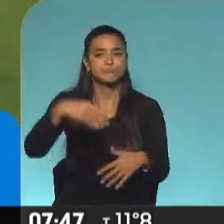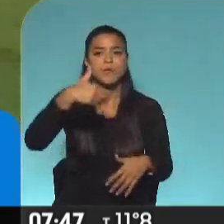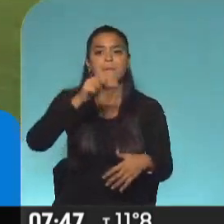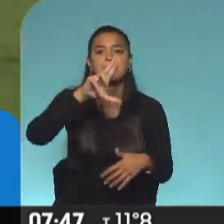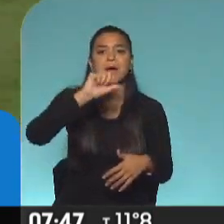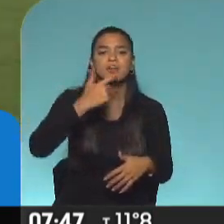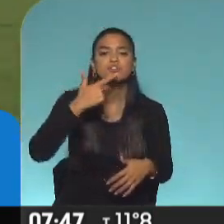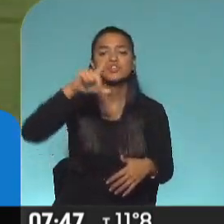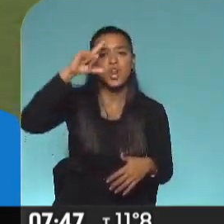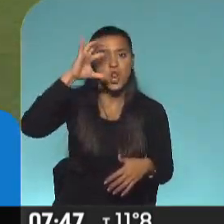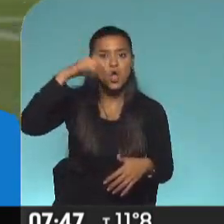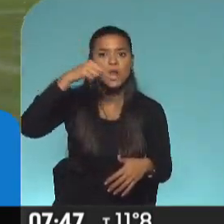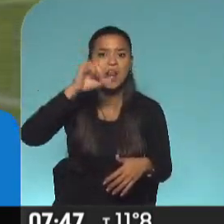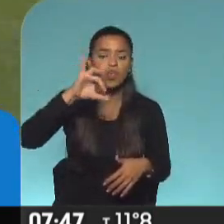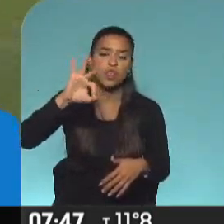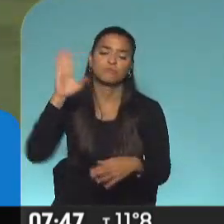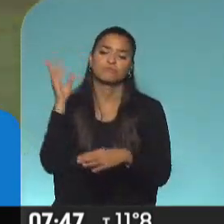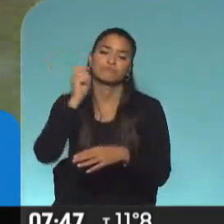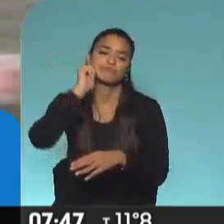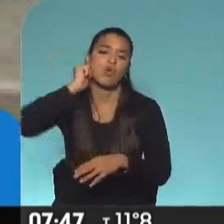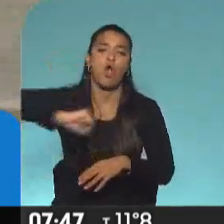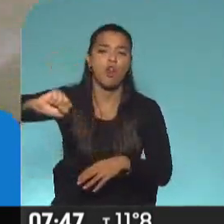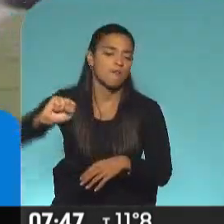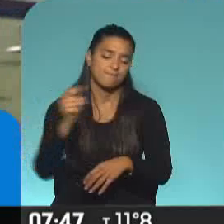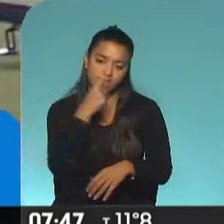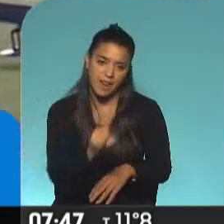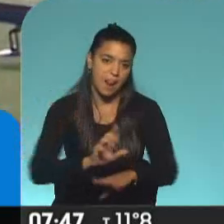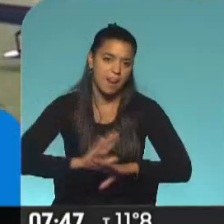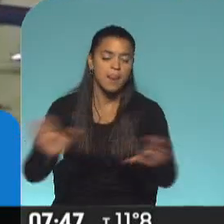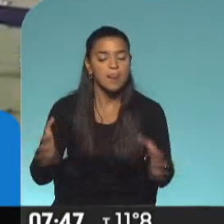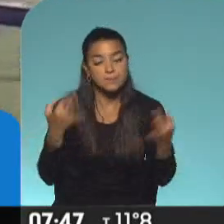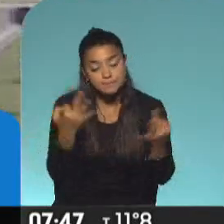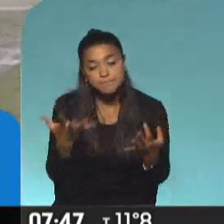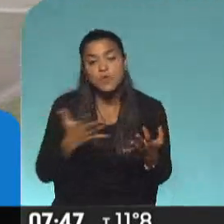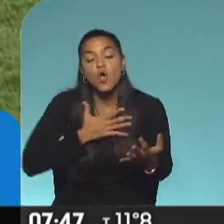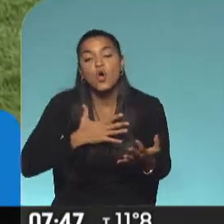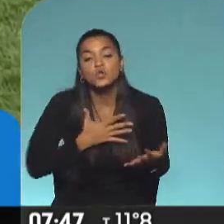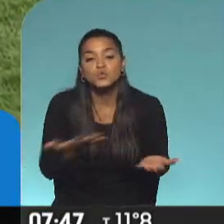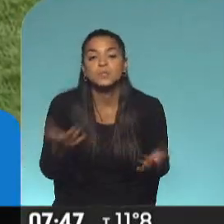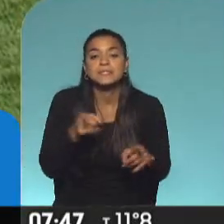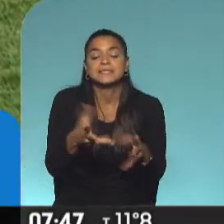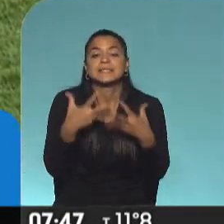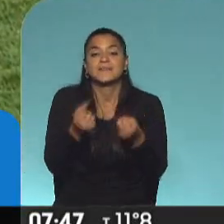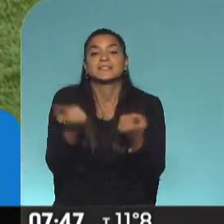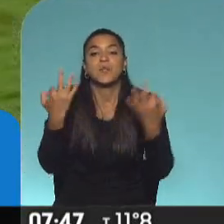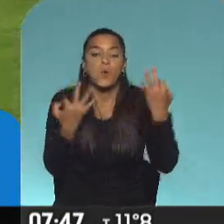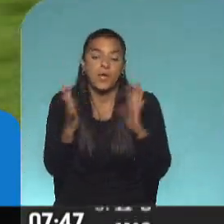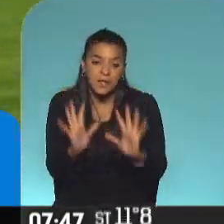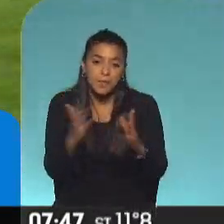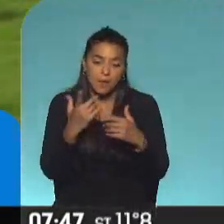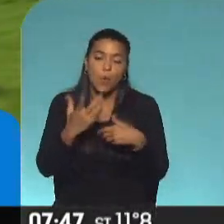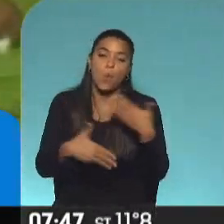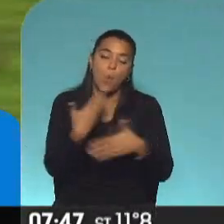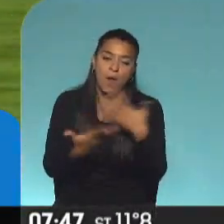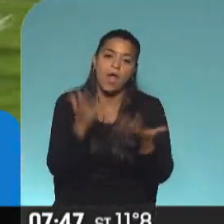Marcos Leonardo para el golpe del final. Un buen aliciente, de todos modos, un consuelo que no está mal para Defensa y Justicia, porque jugará la